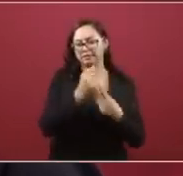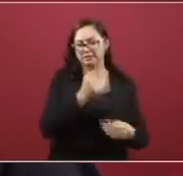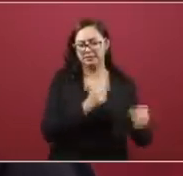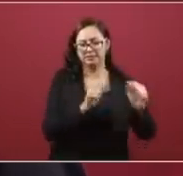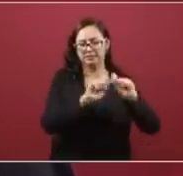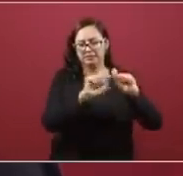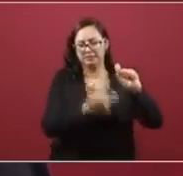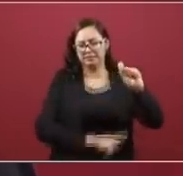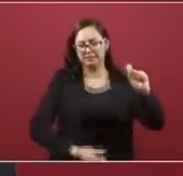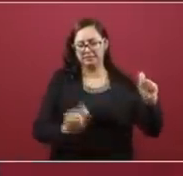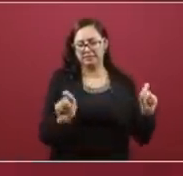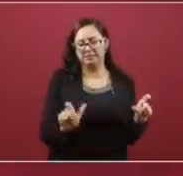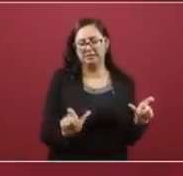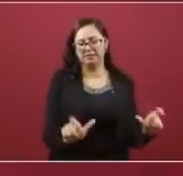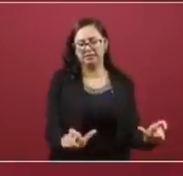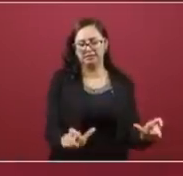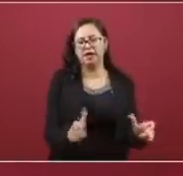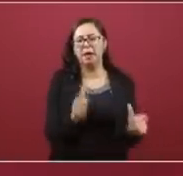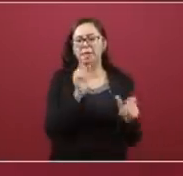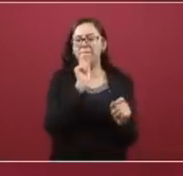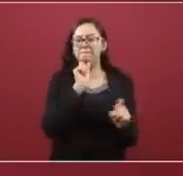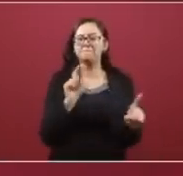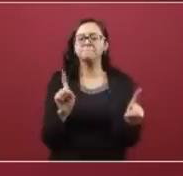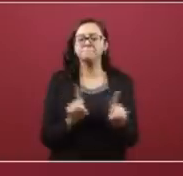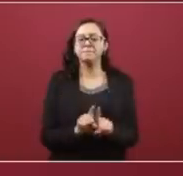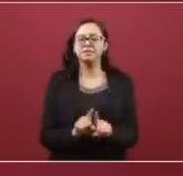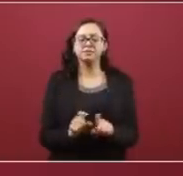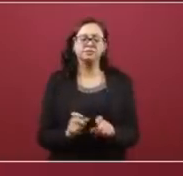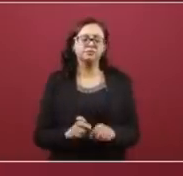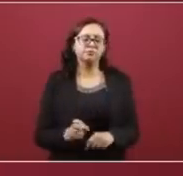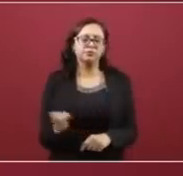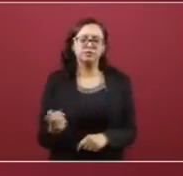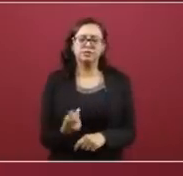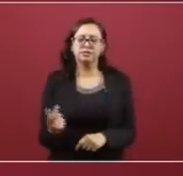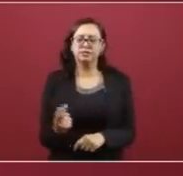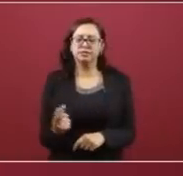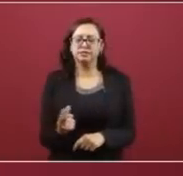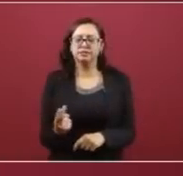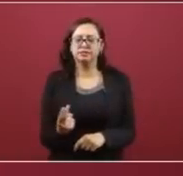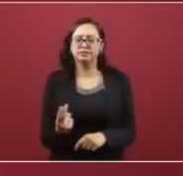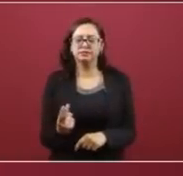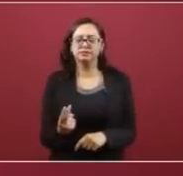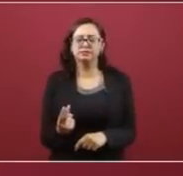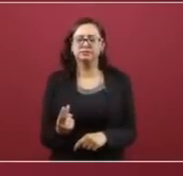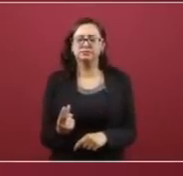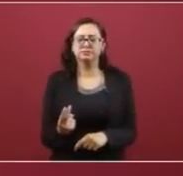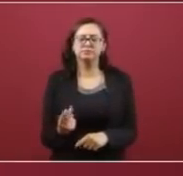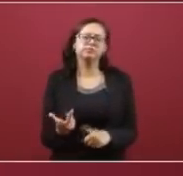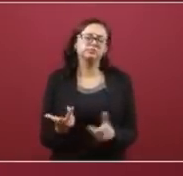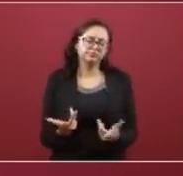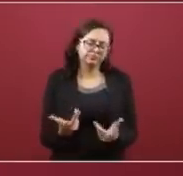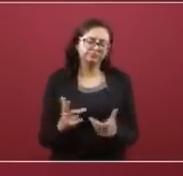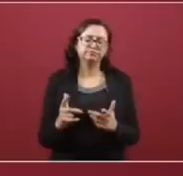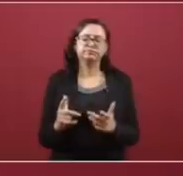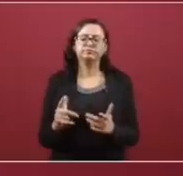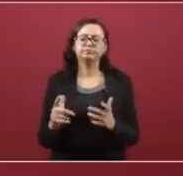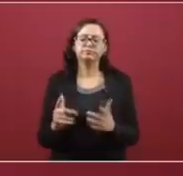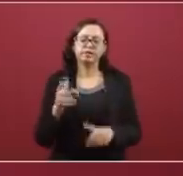Y esto va a requerir también de, eh, reformas